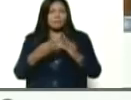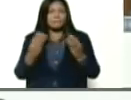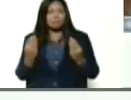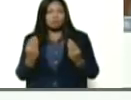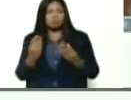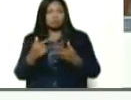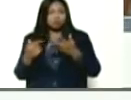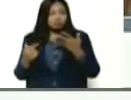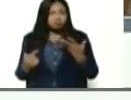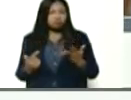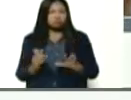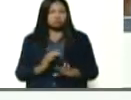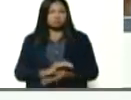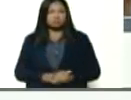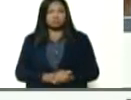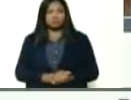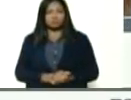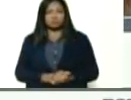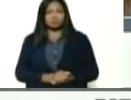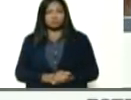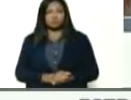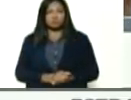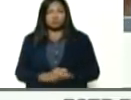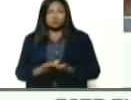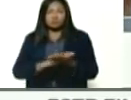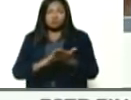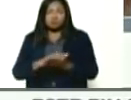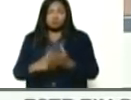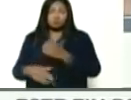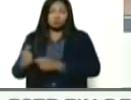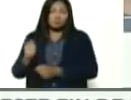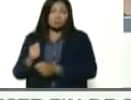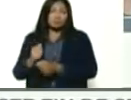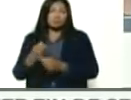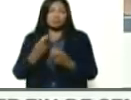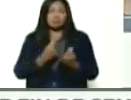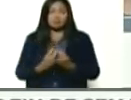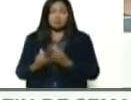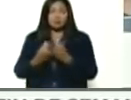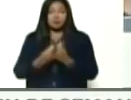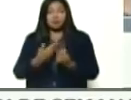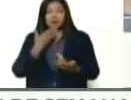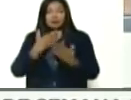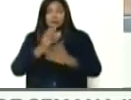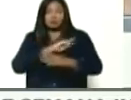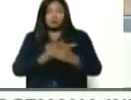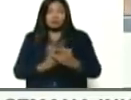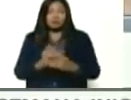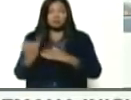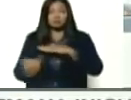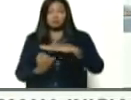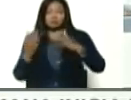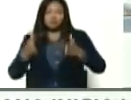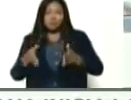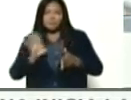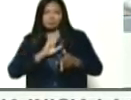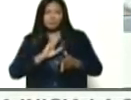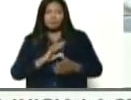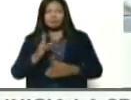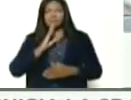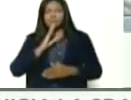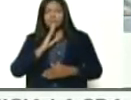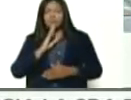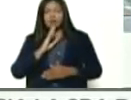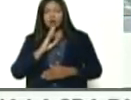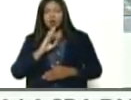maña sin recuperamos el dinero gracias a la fortaleza institucional del banco central